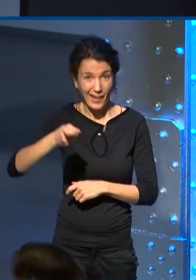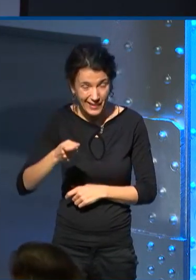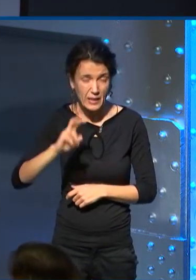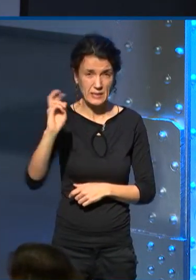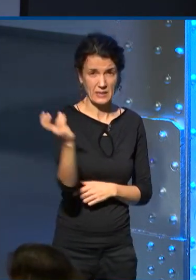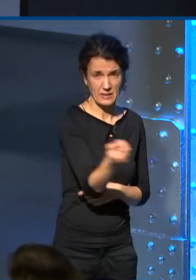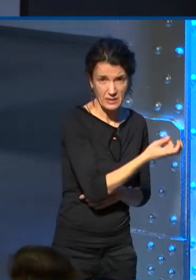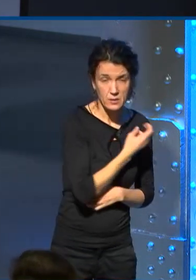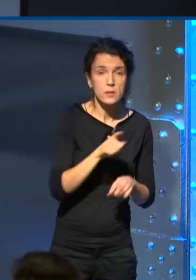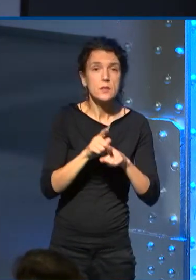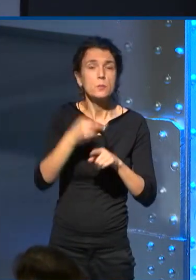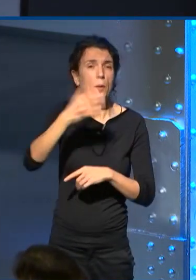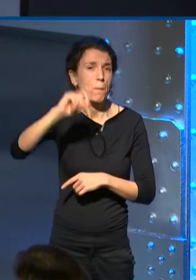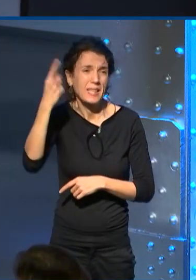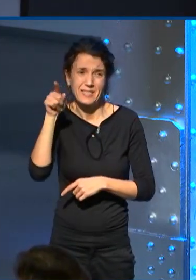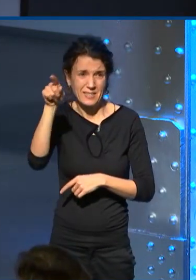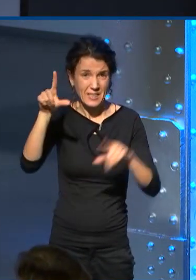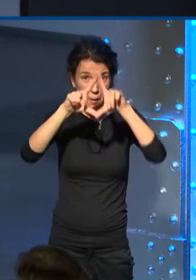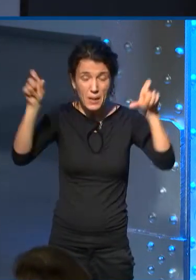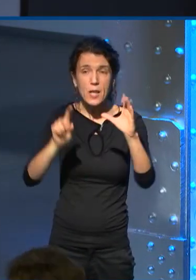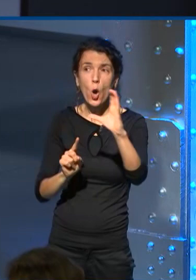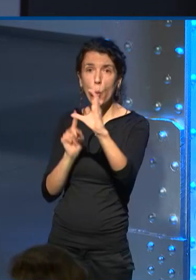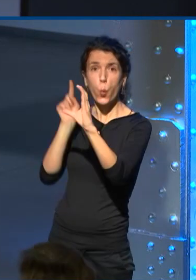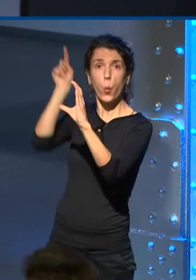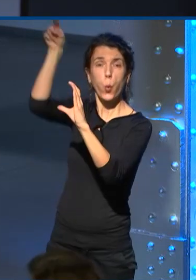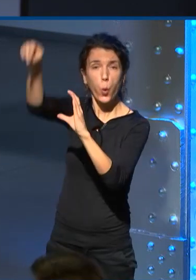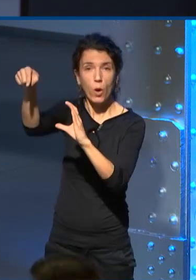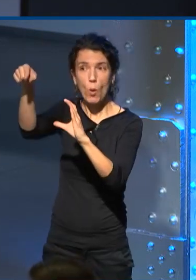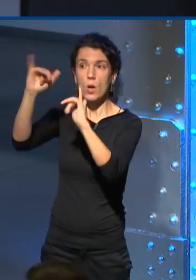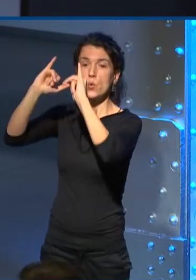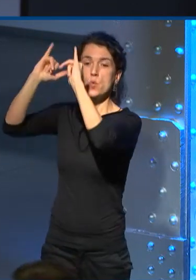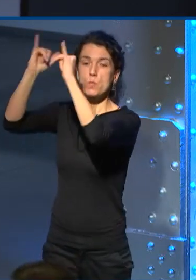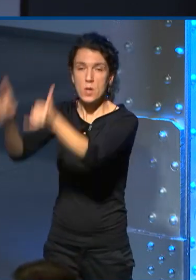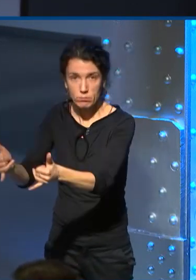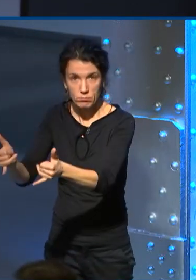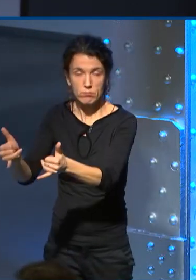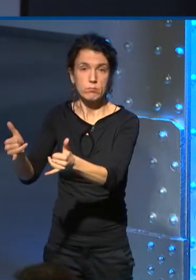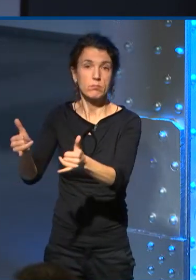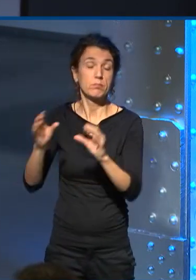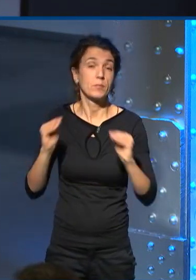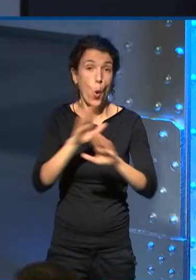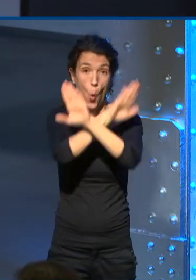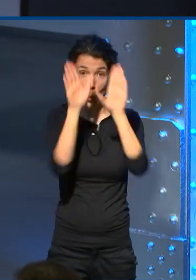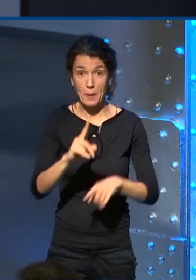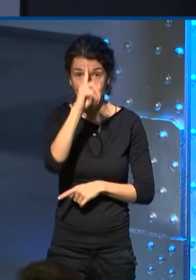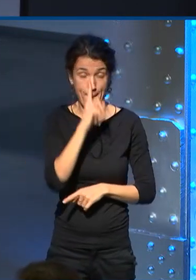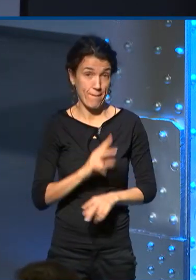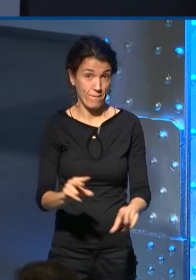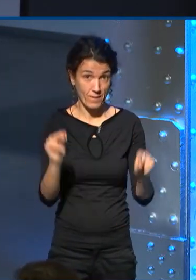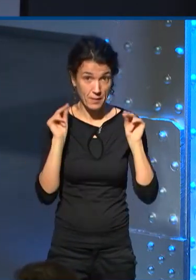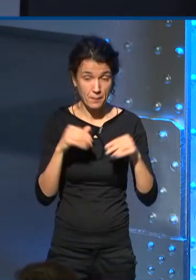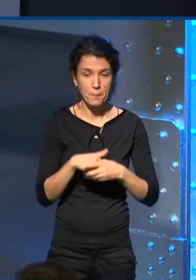pues su clave de SpaceX es que lanzan unos cohetes y luego aterrizan. Bien. Y la última imagen,